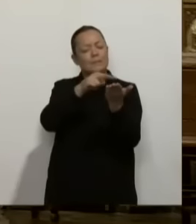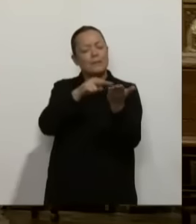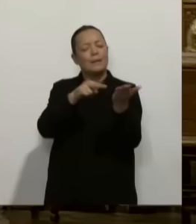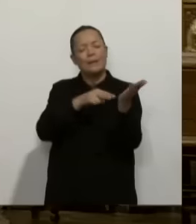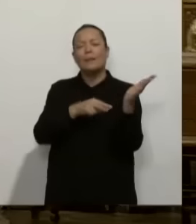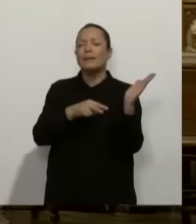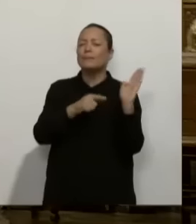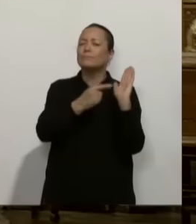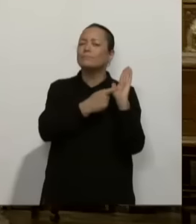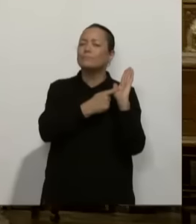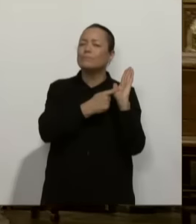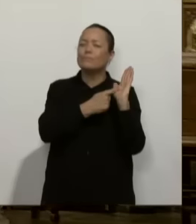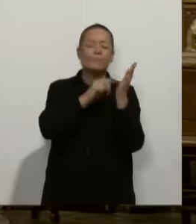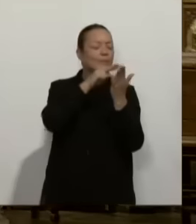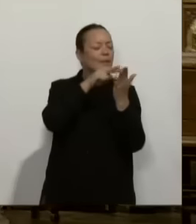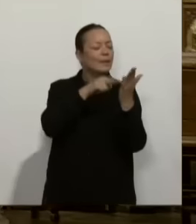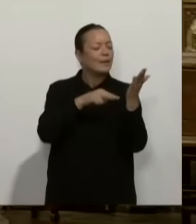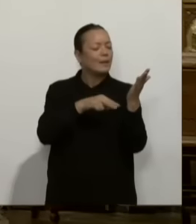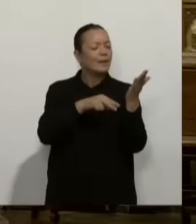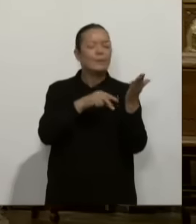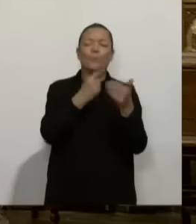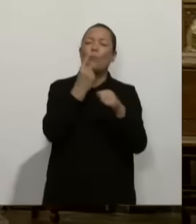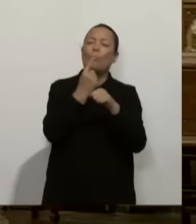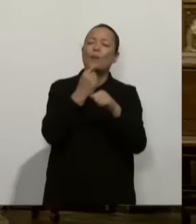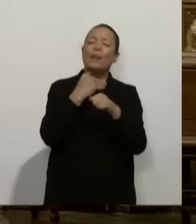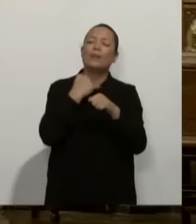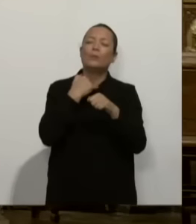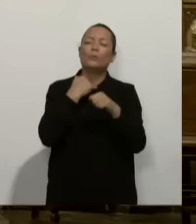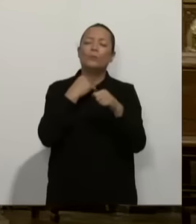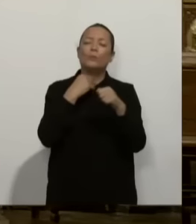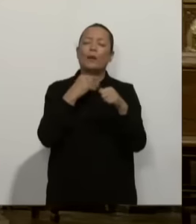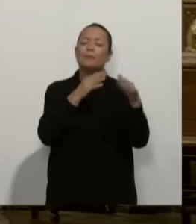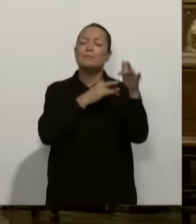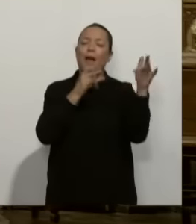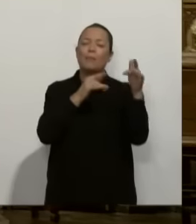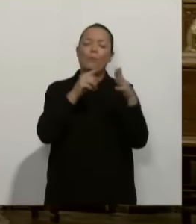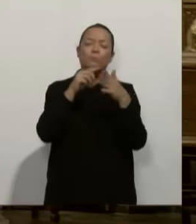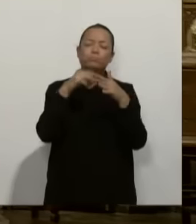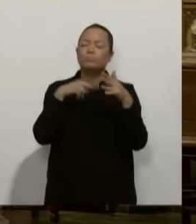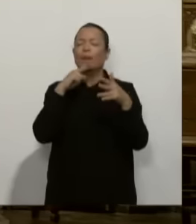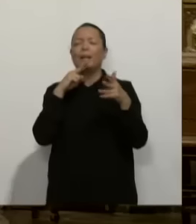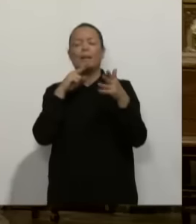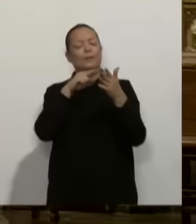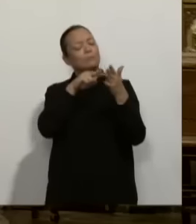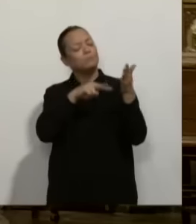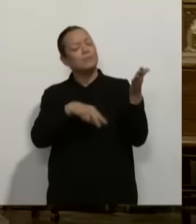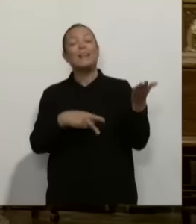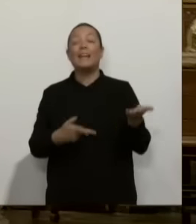Jesús. Leer una parábola, leer una lectura. Leer todas las cosas que hizo